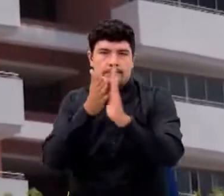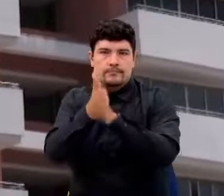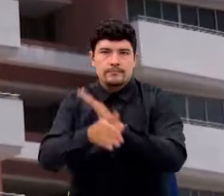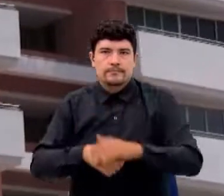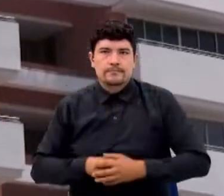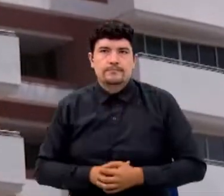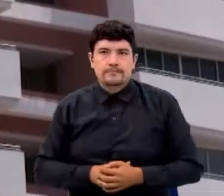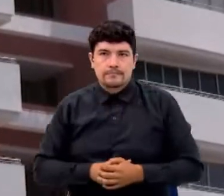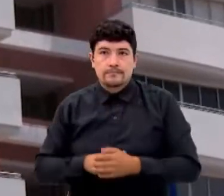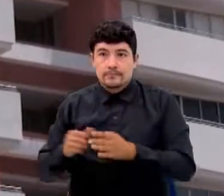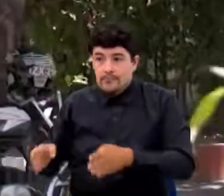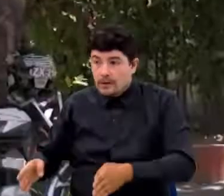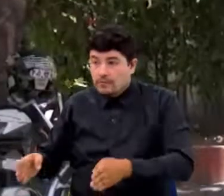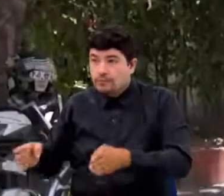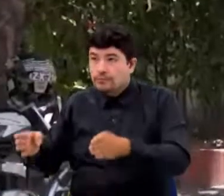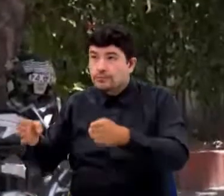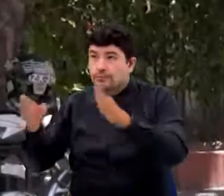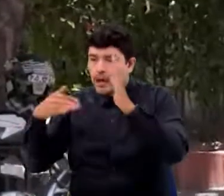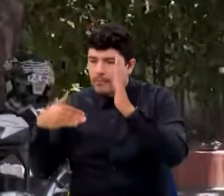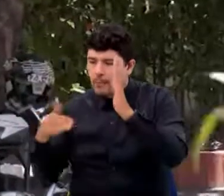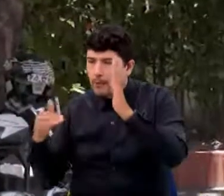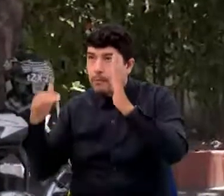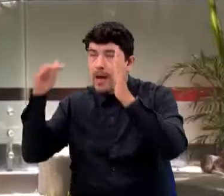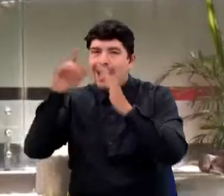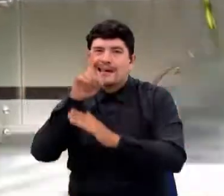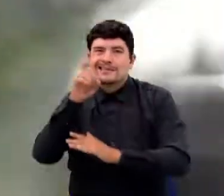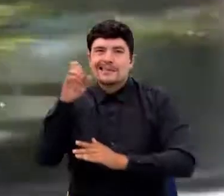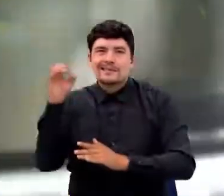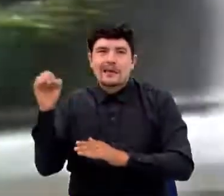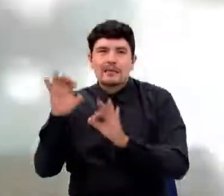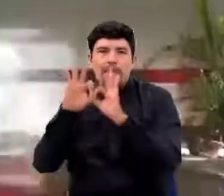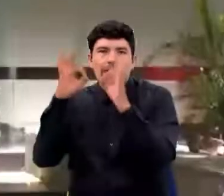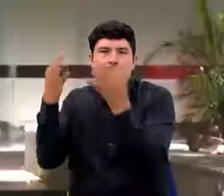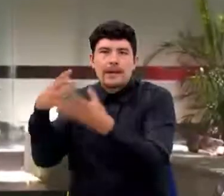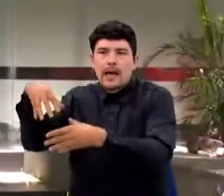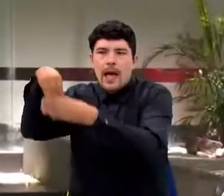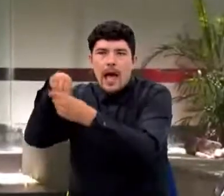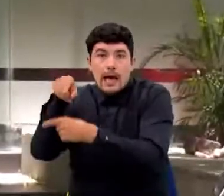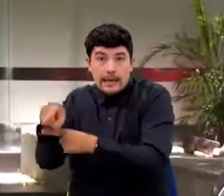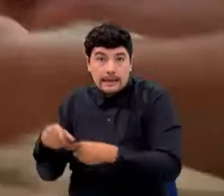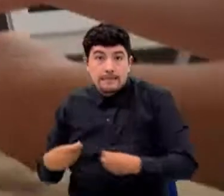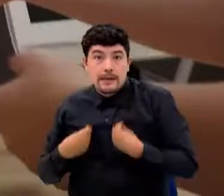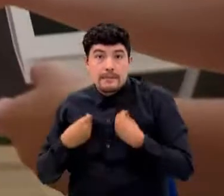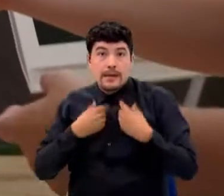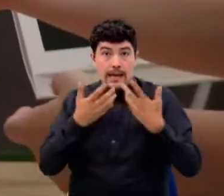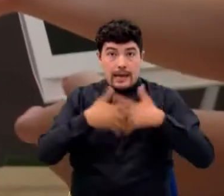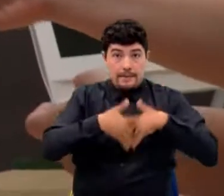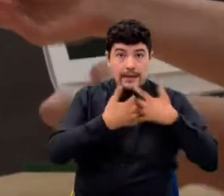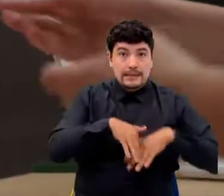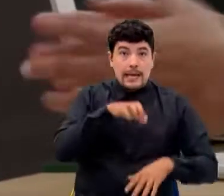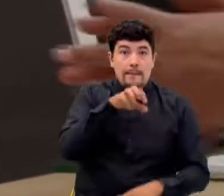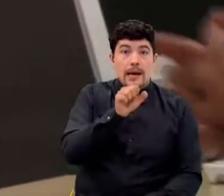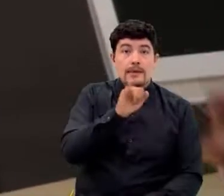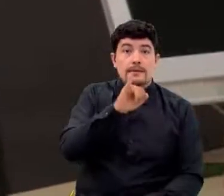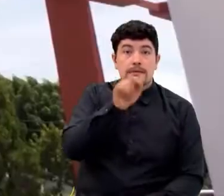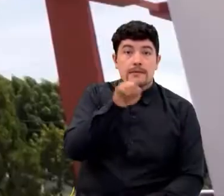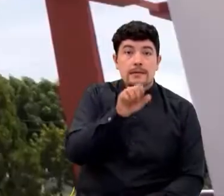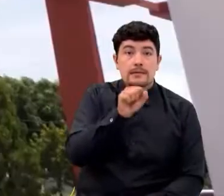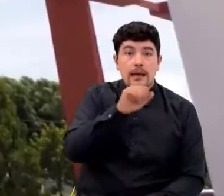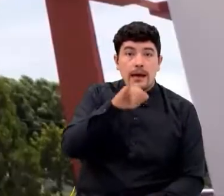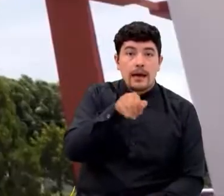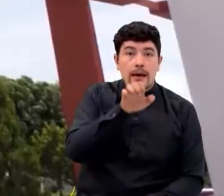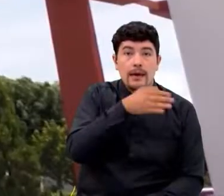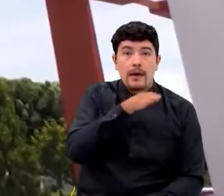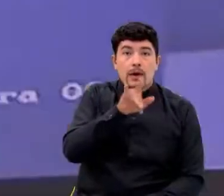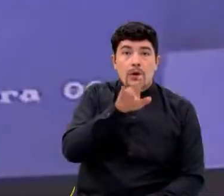Para las 60 familias que residen en el conjunto Versalles en Cúcuta, las respuestas dadas por la constructora Paisaje Urbano sobre los daños